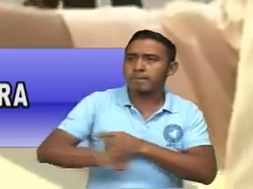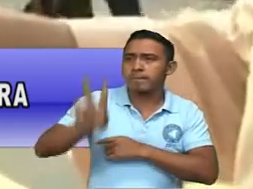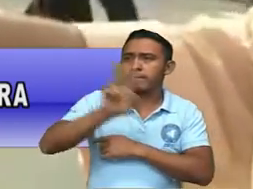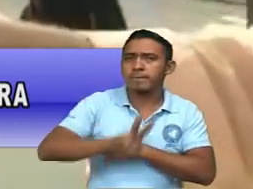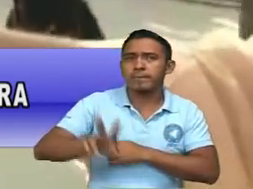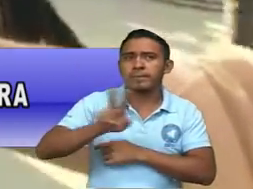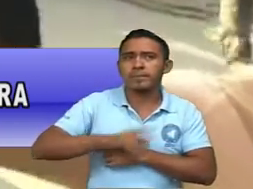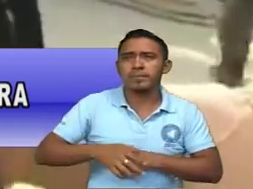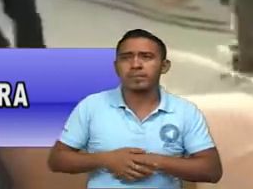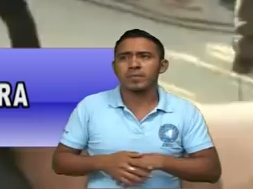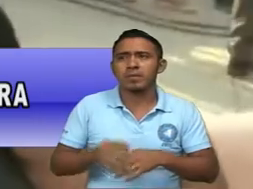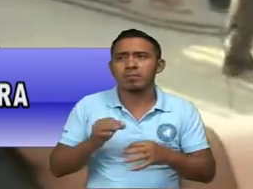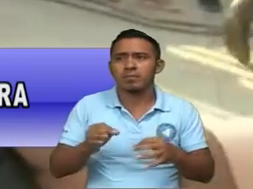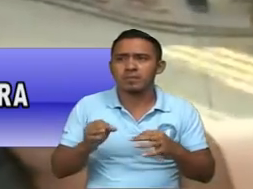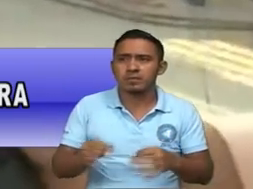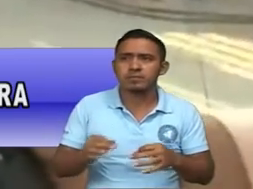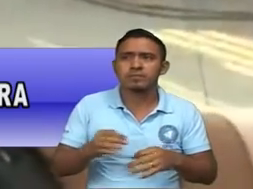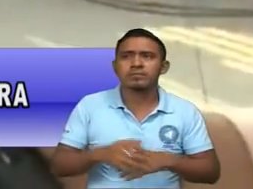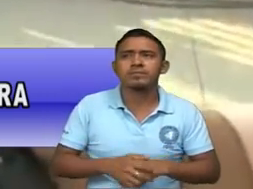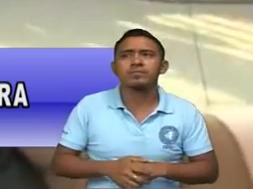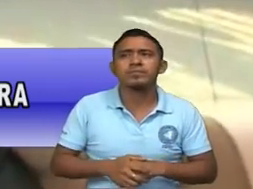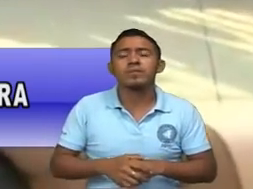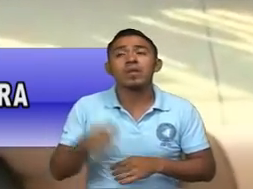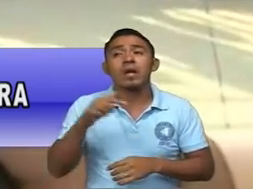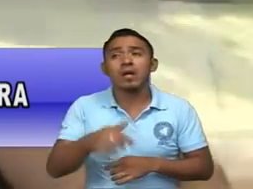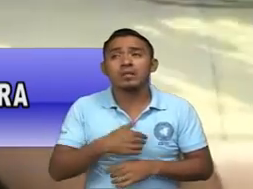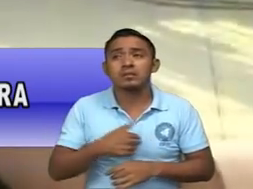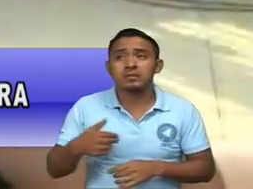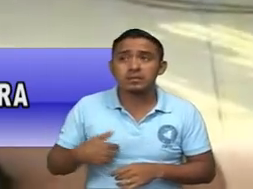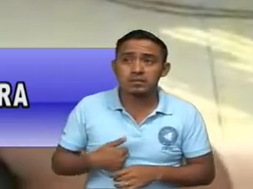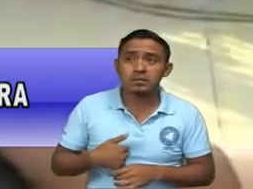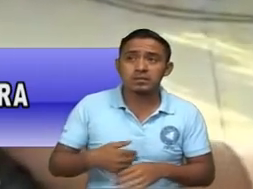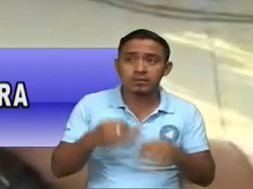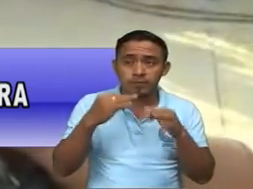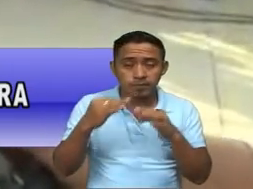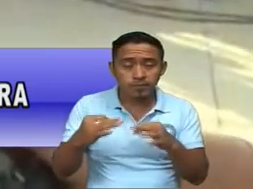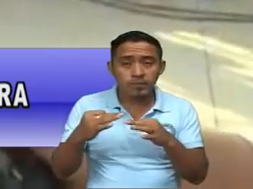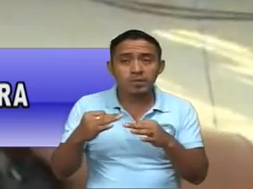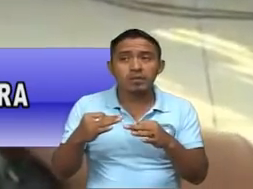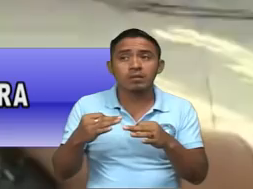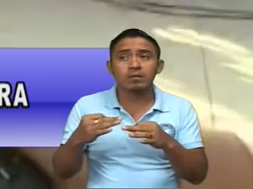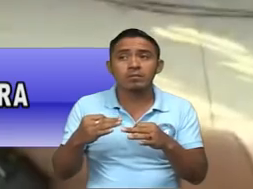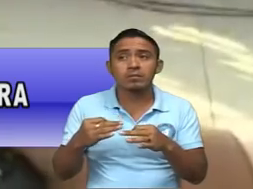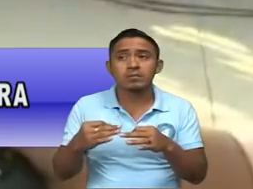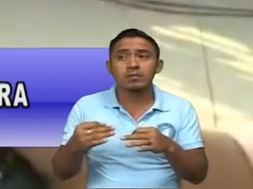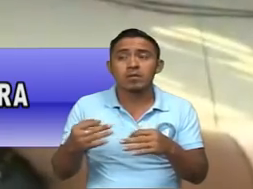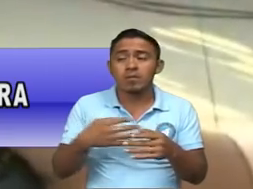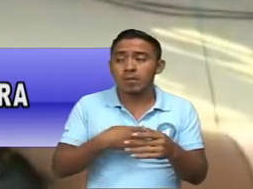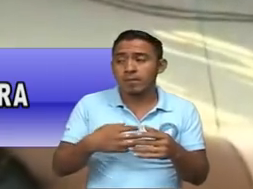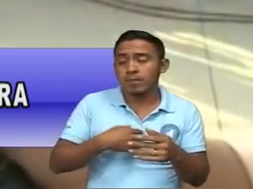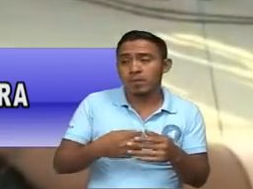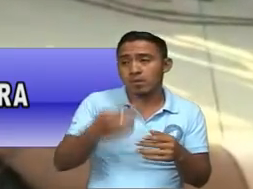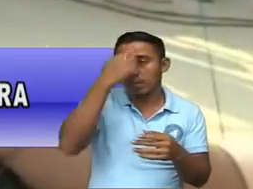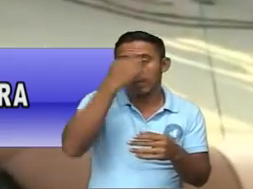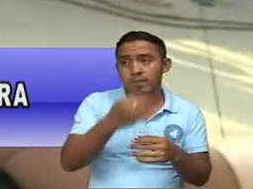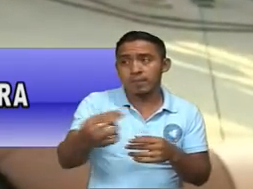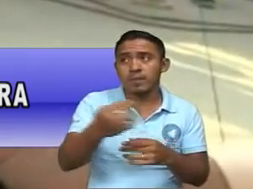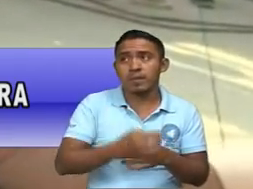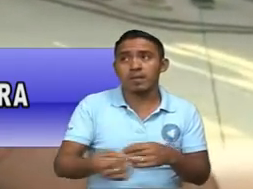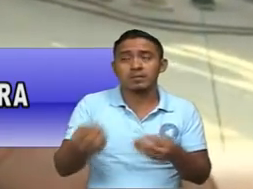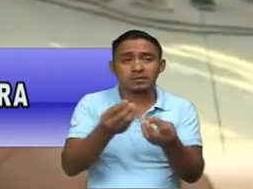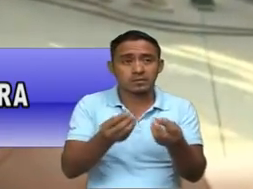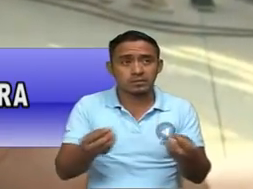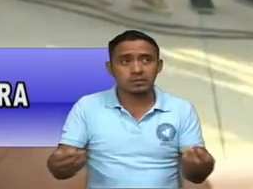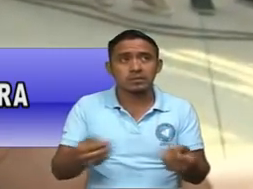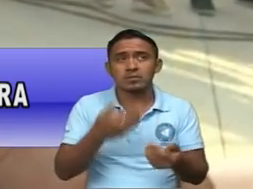en las primarias. Es decir, ya hay un montón de gente que hace homenaje a la tierra. Y